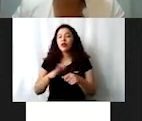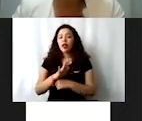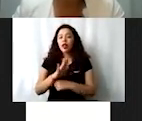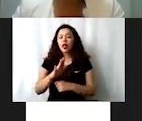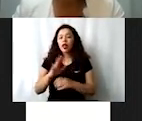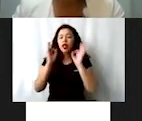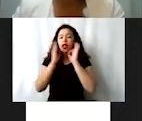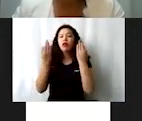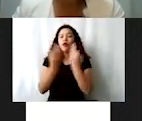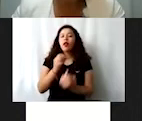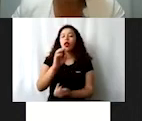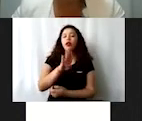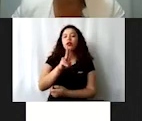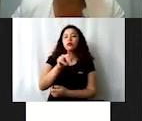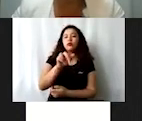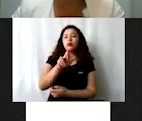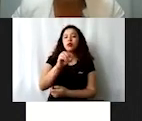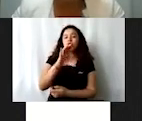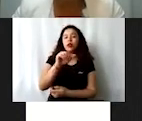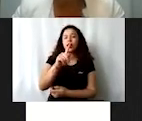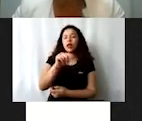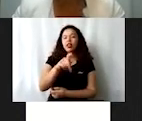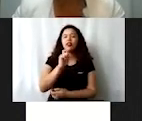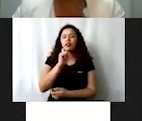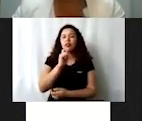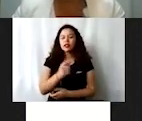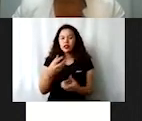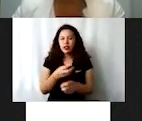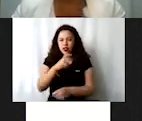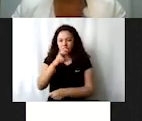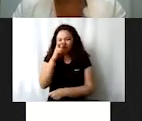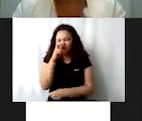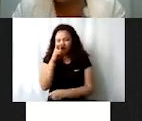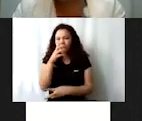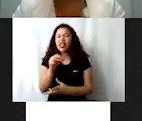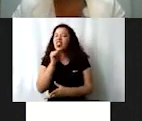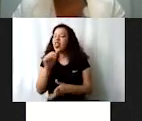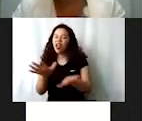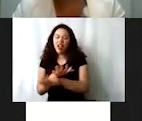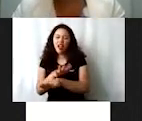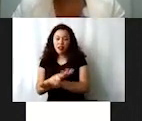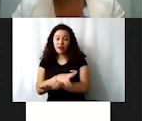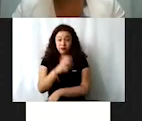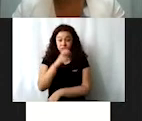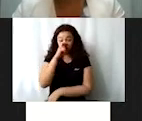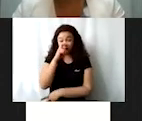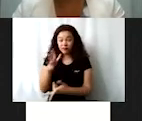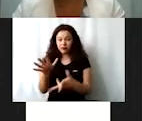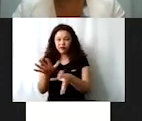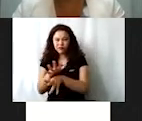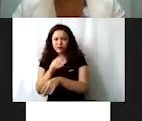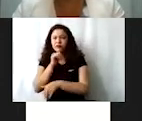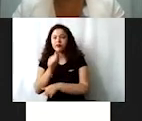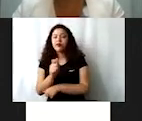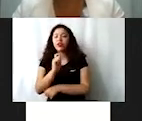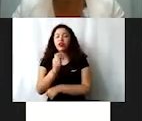burocrático y esta es rígida e inmutable. ¿Qué significa? Rígida e inmutable, como su nombre lo